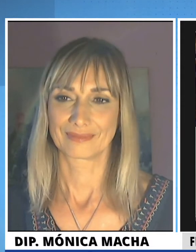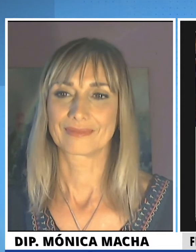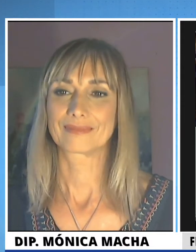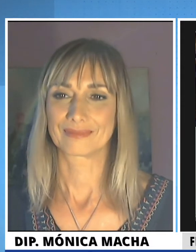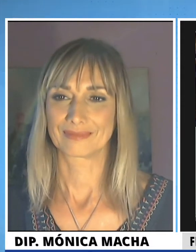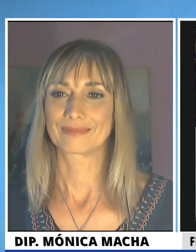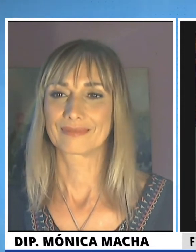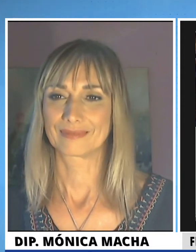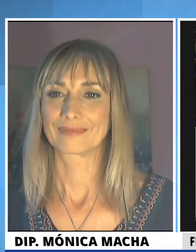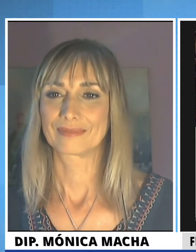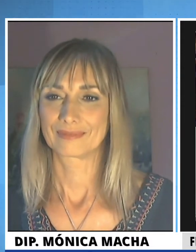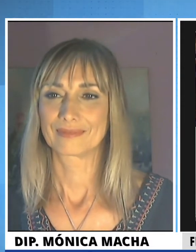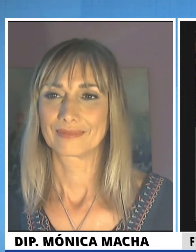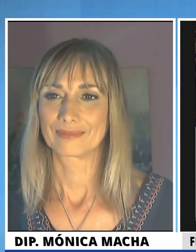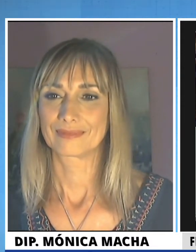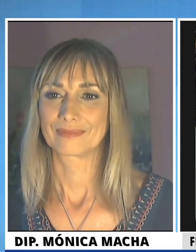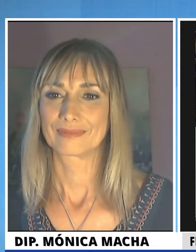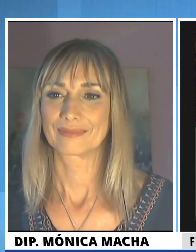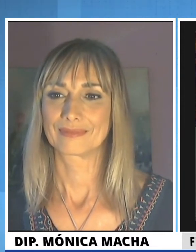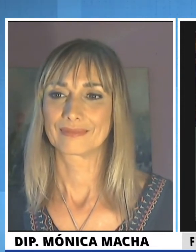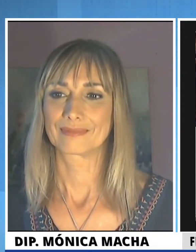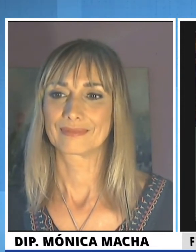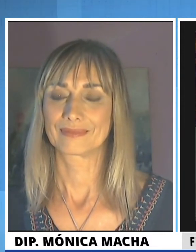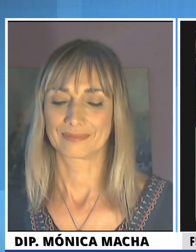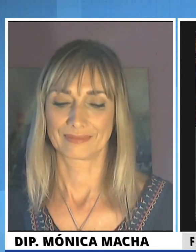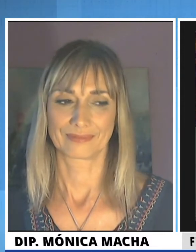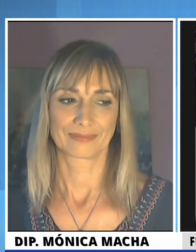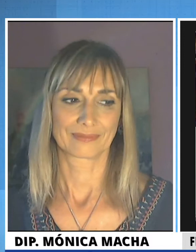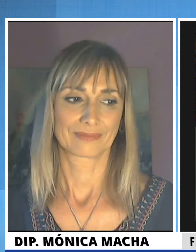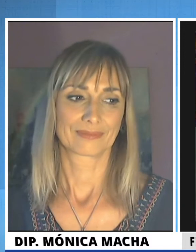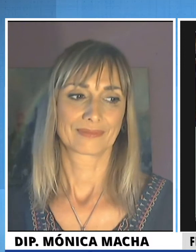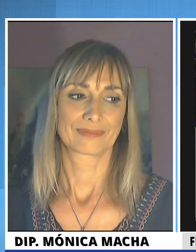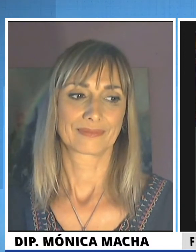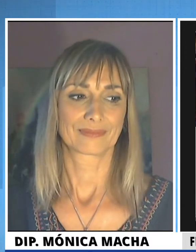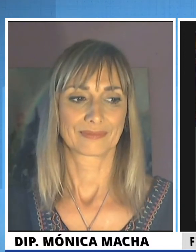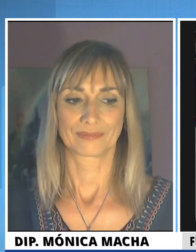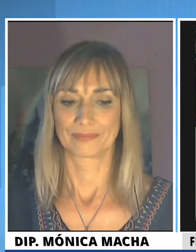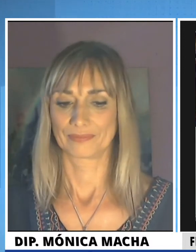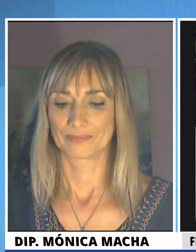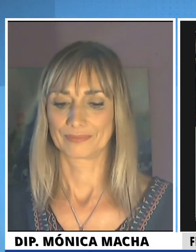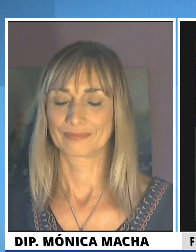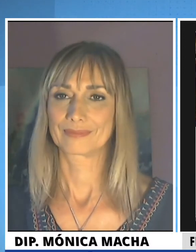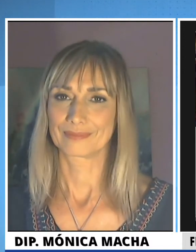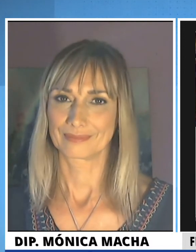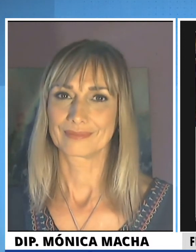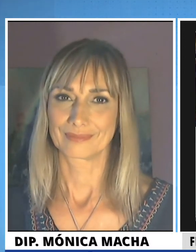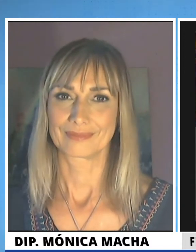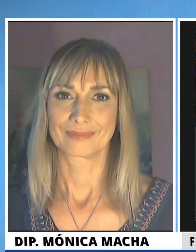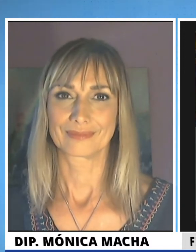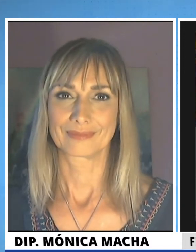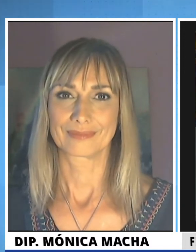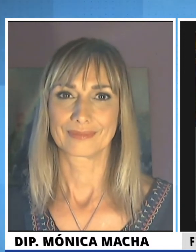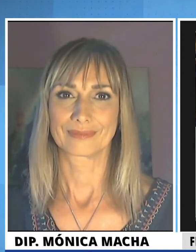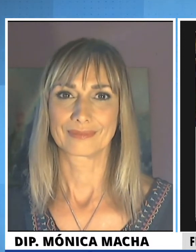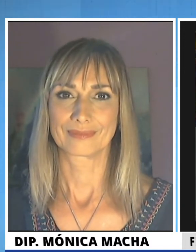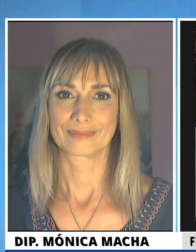de sentir que ahí se estaba vulnerando un derecho y que entonces si vamos todas podemos revertir la situación y después te das cuenta que no, que nada que ver, que todo